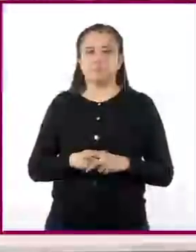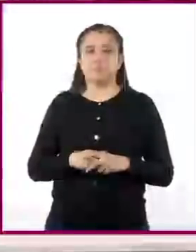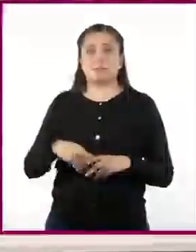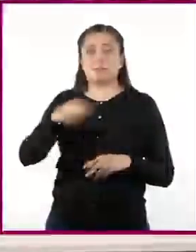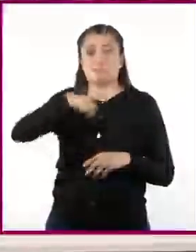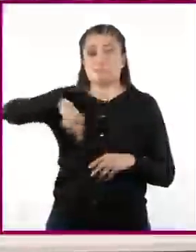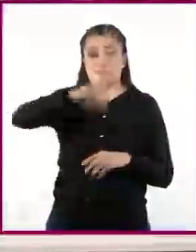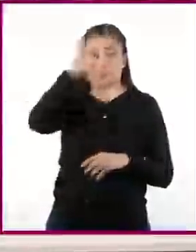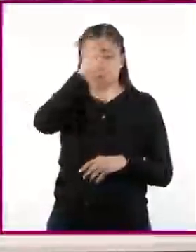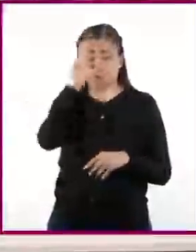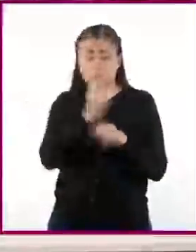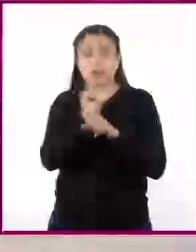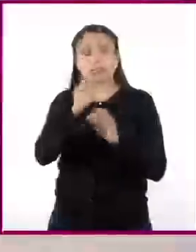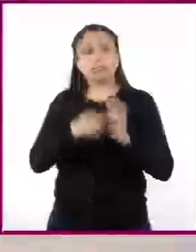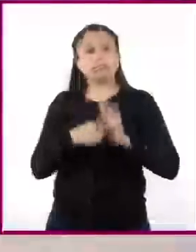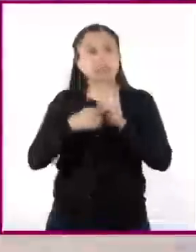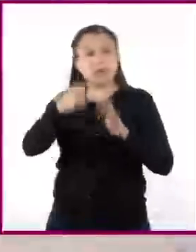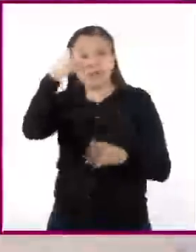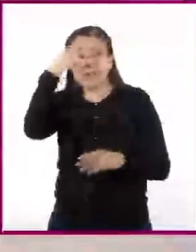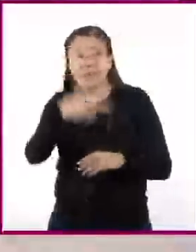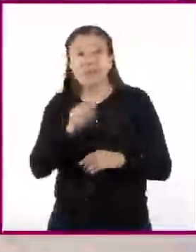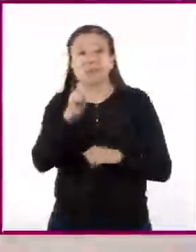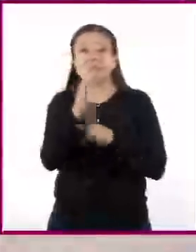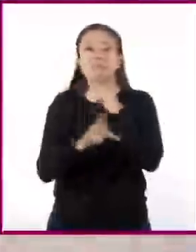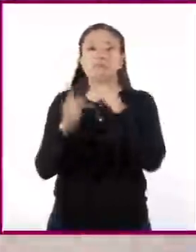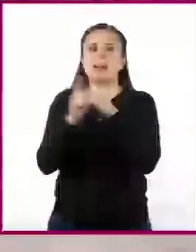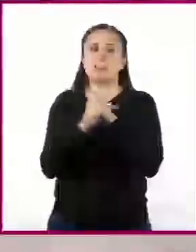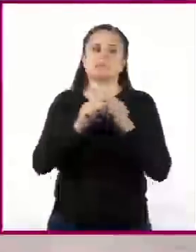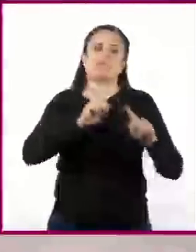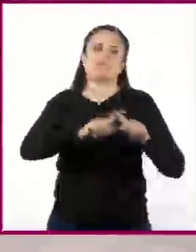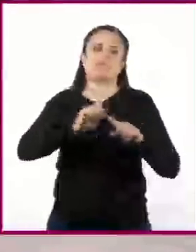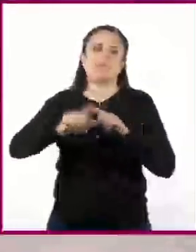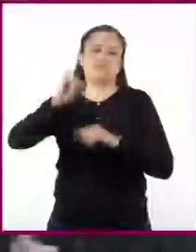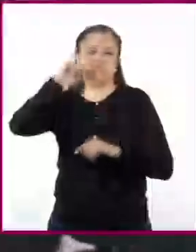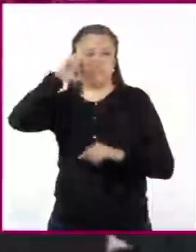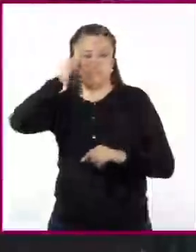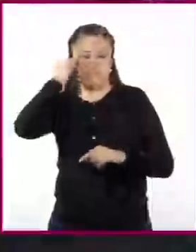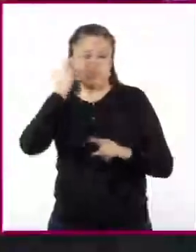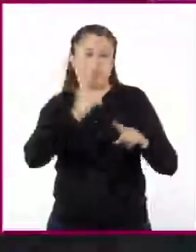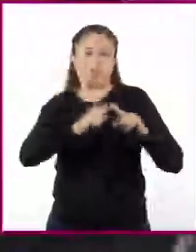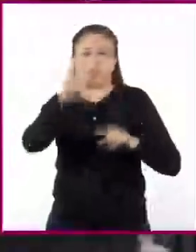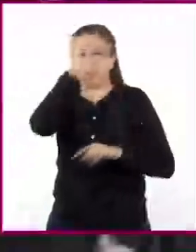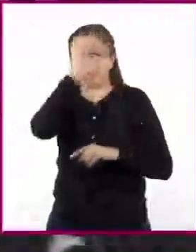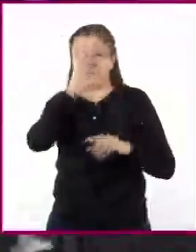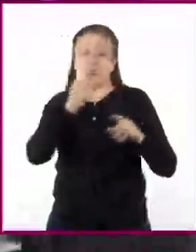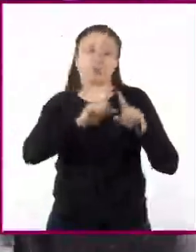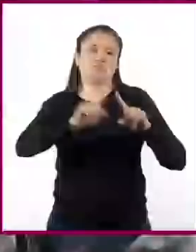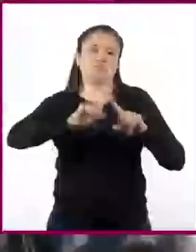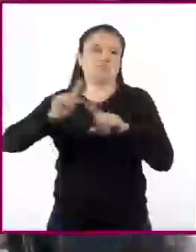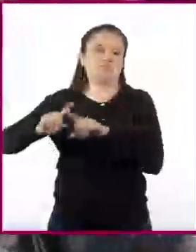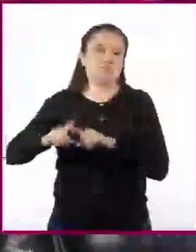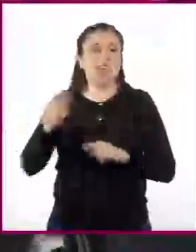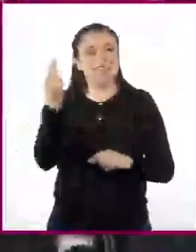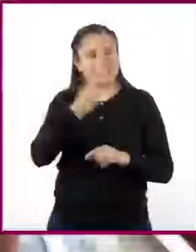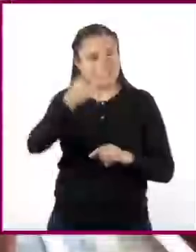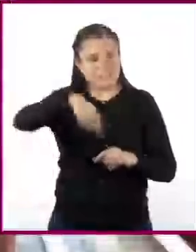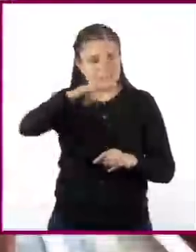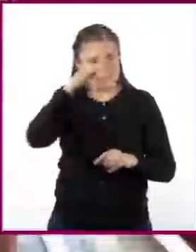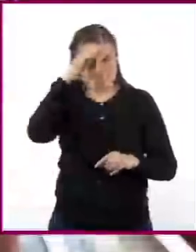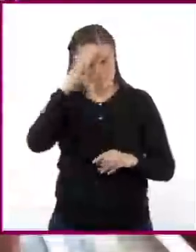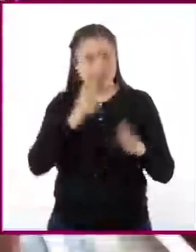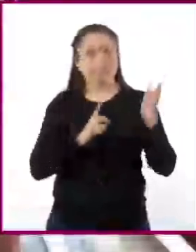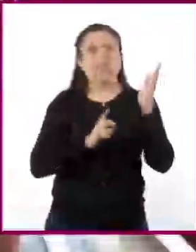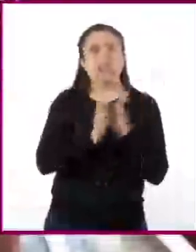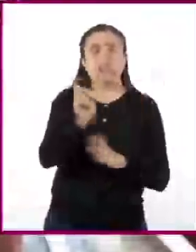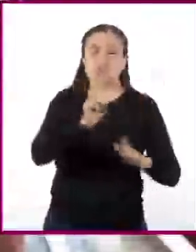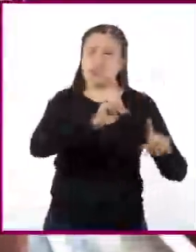Nuestra cultura refleja que México es un país pluriétnico y pluricultural, por lo que es necesario reflexionar sobre el derecho